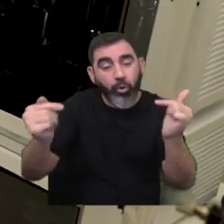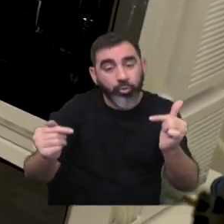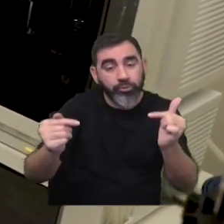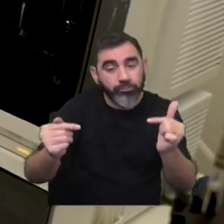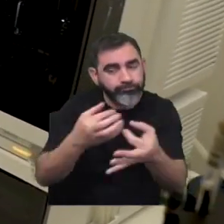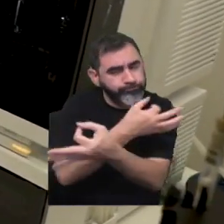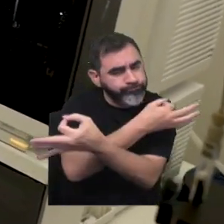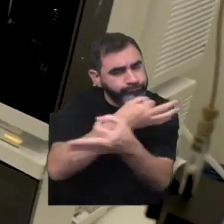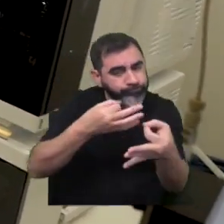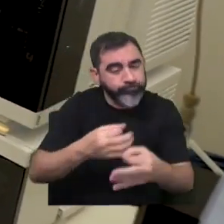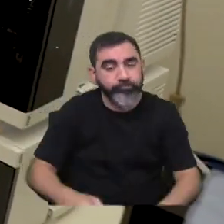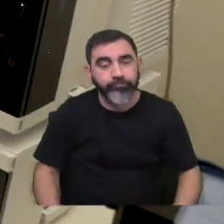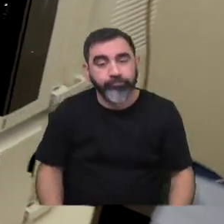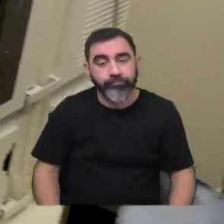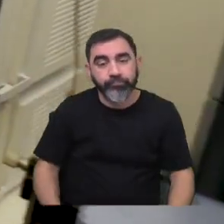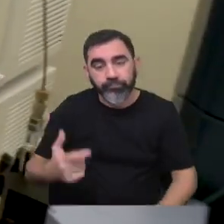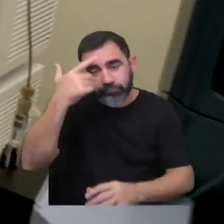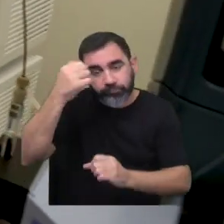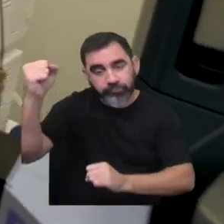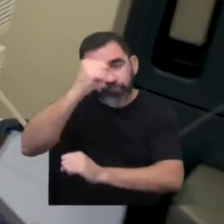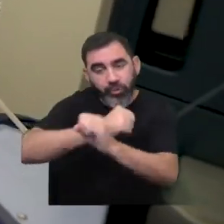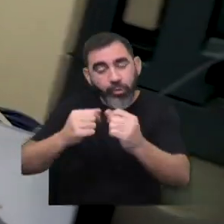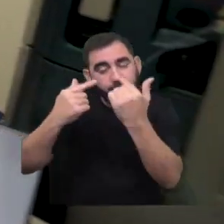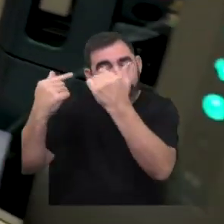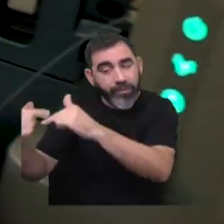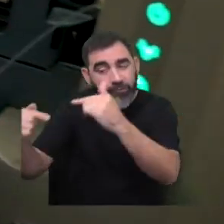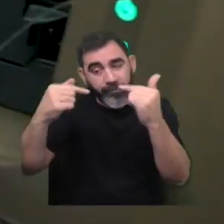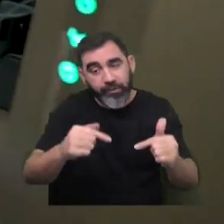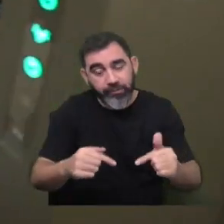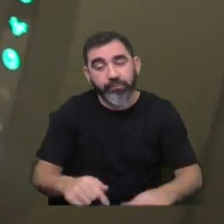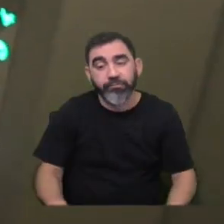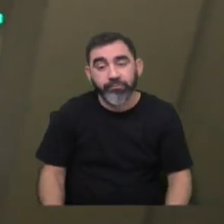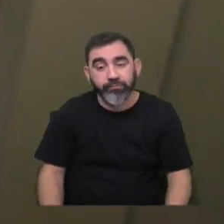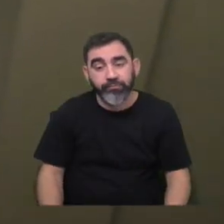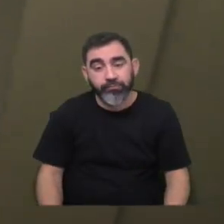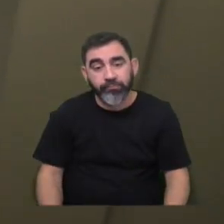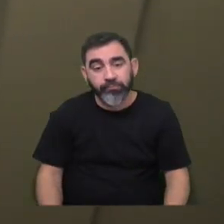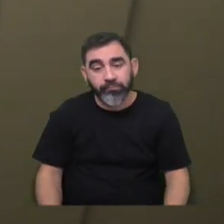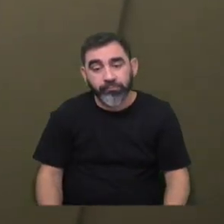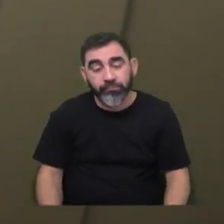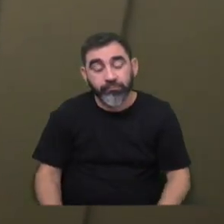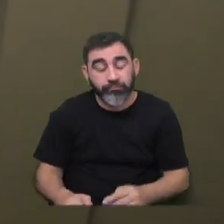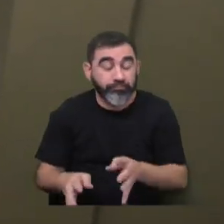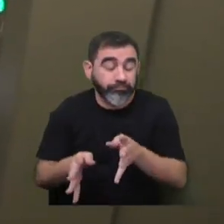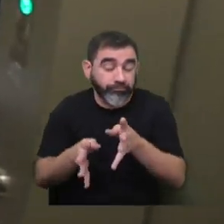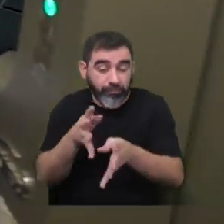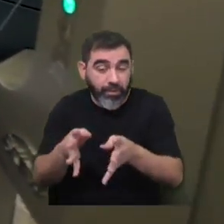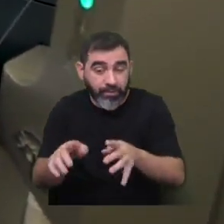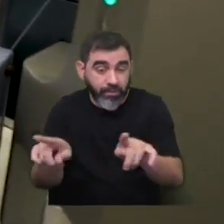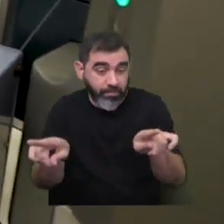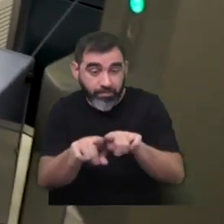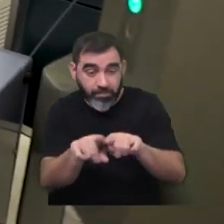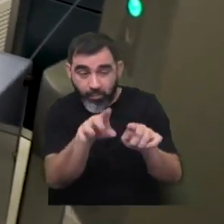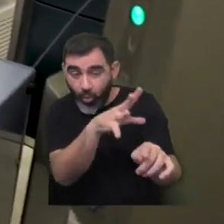enorme precisión. La tecnología es un poco diferente. Acá tenemos el electrospray, que es análogo a este